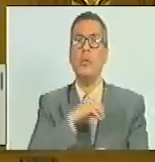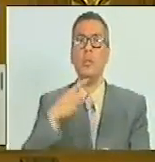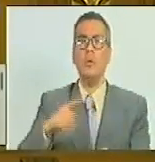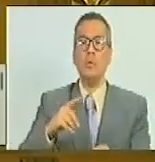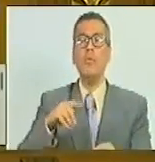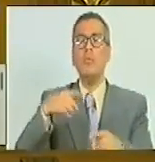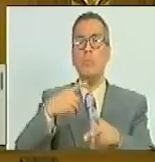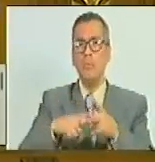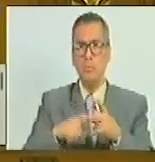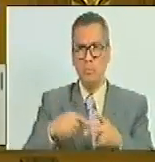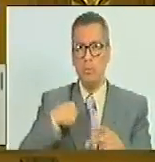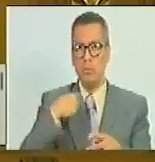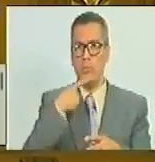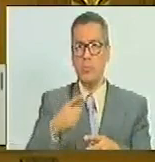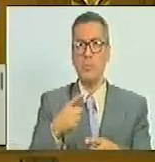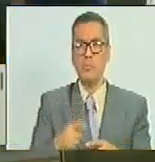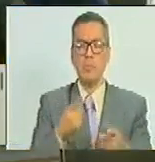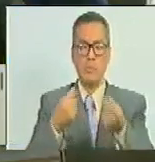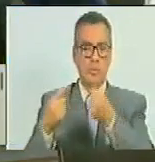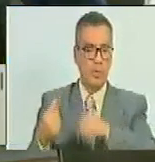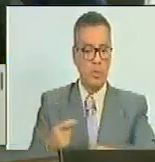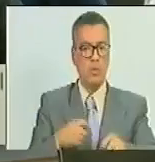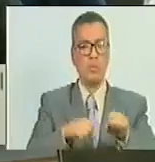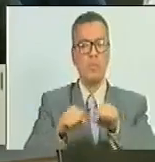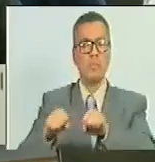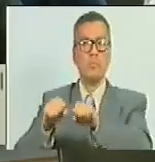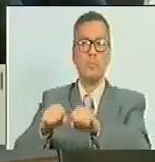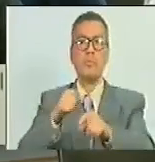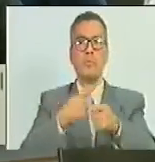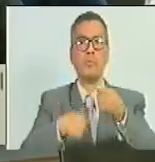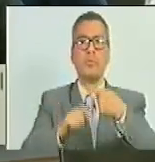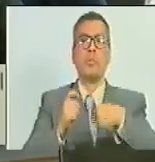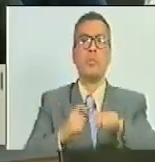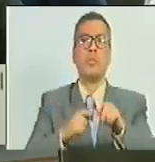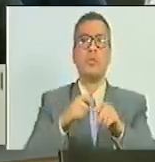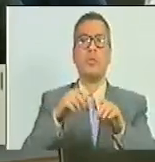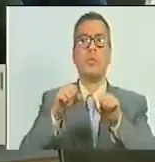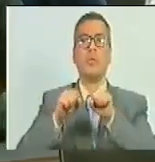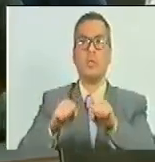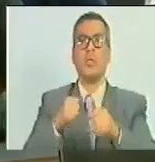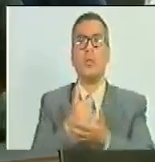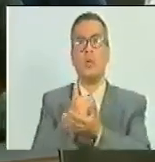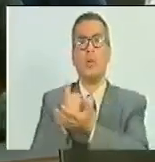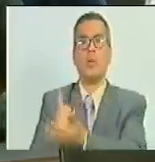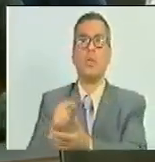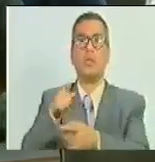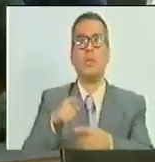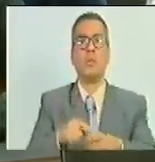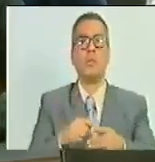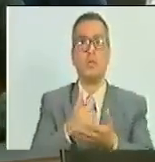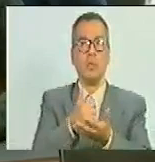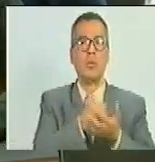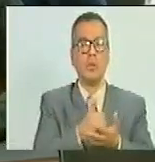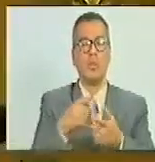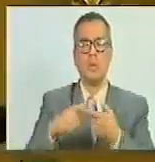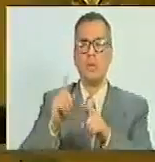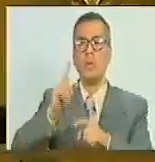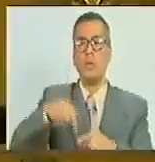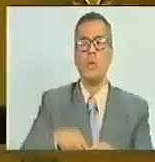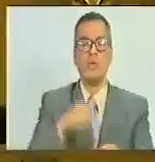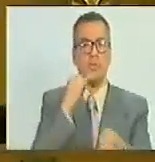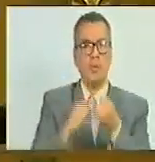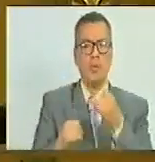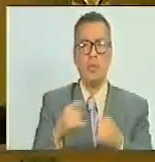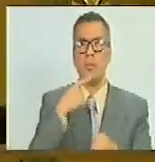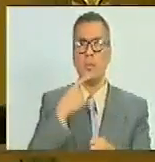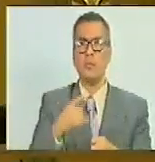manera legal, insiste, al comercio, a las transacciones financieras, a la cooperación y a la solidaridad. Y para